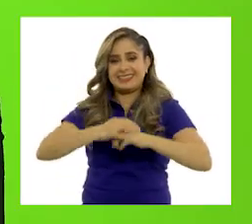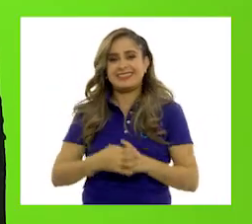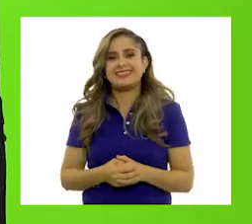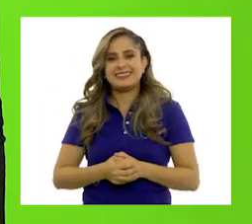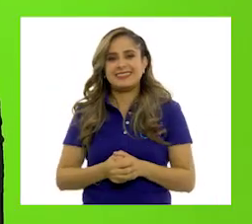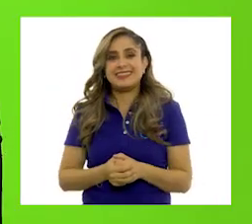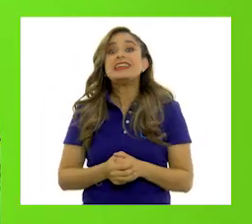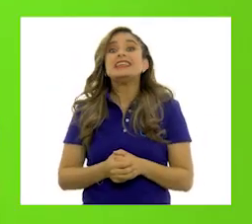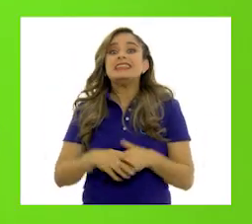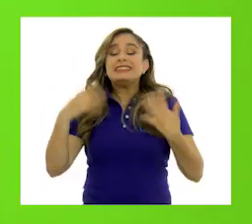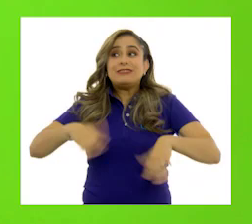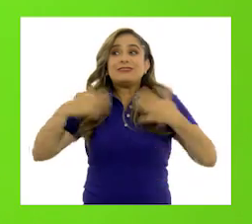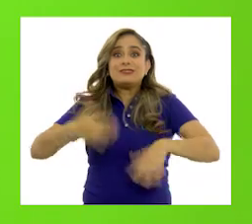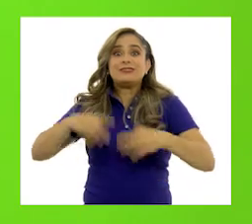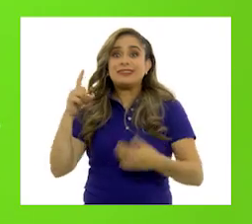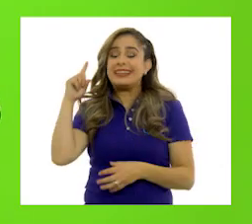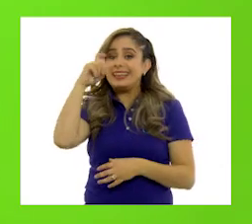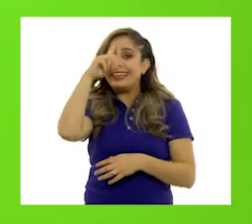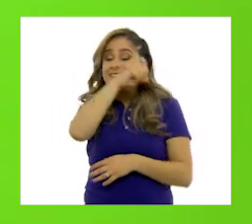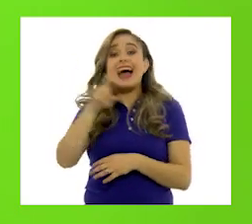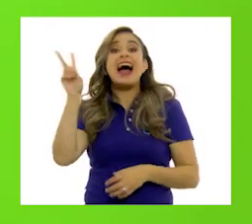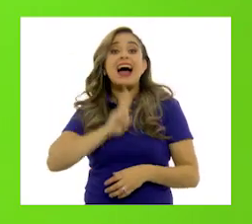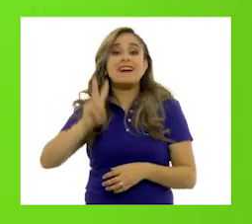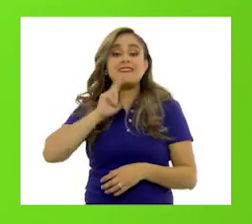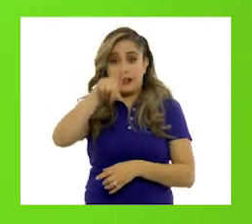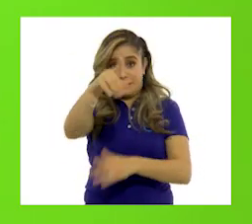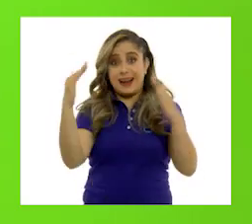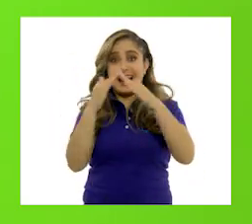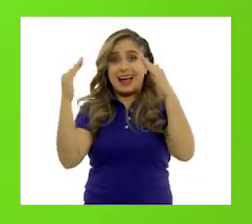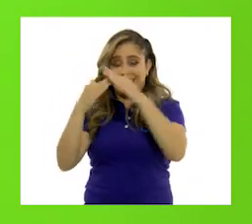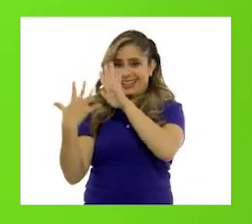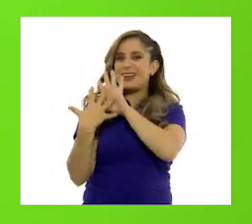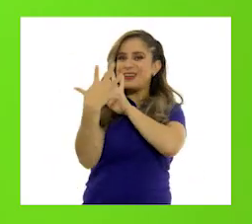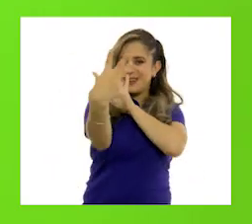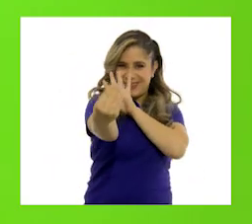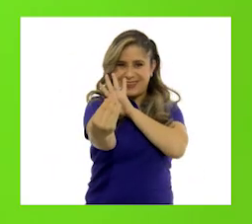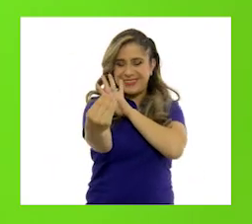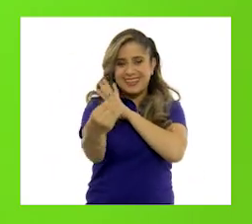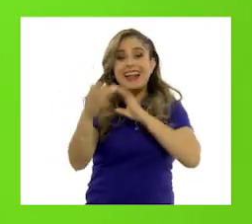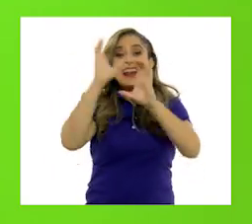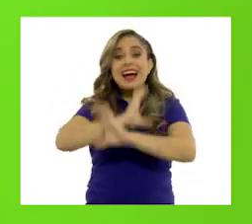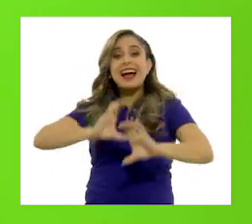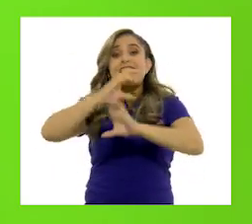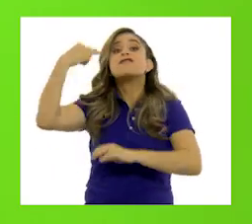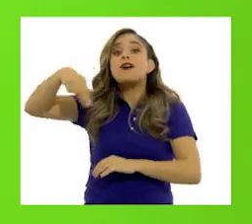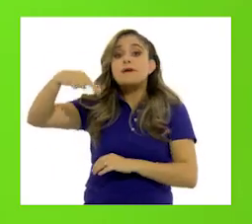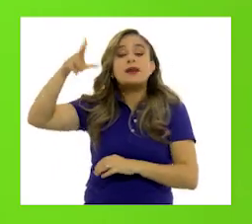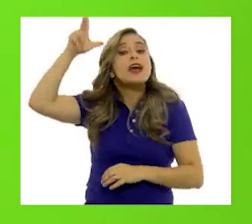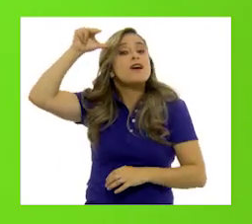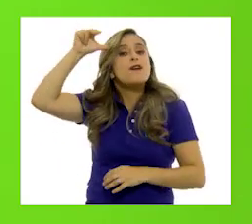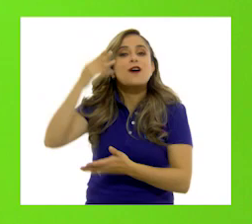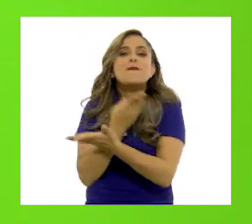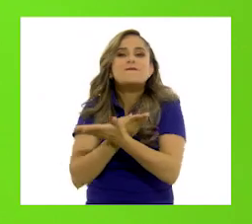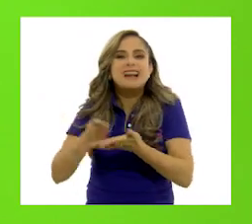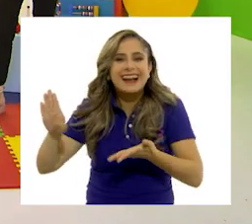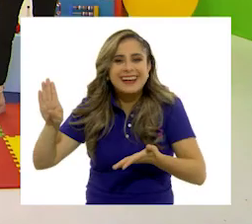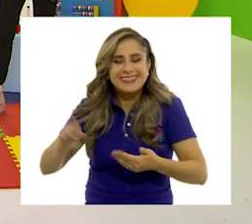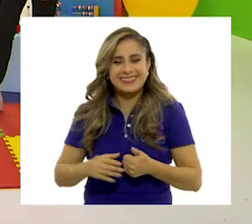¡Qué gran reto! Vamos a intentarlo. Ustedes en casa, háganlo con nosotros. La canción se llama Conejito